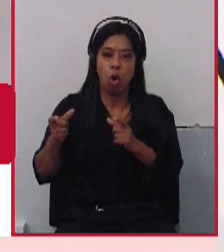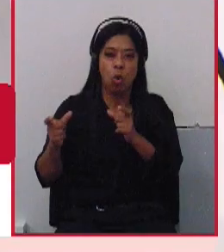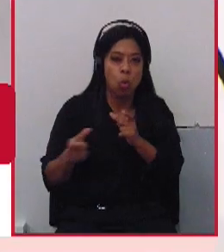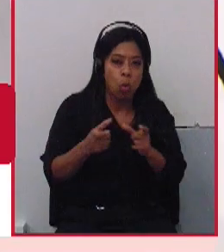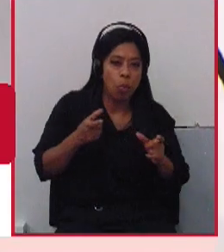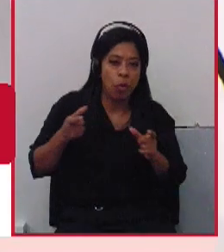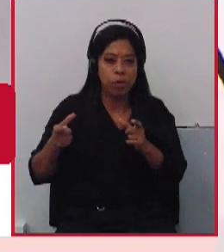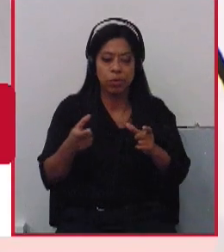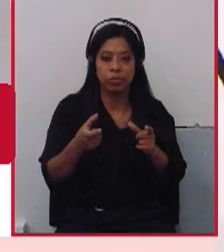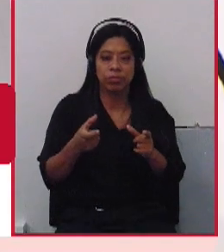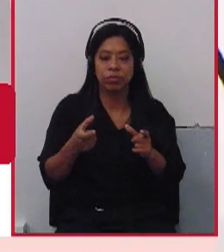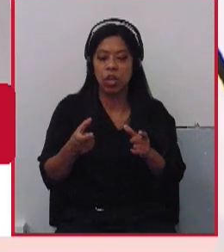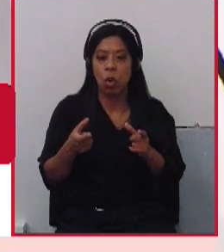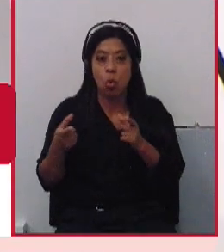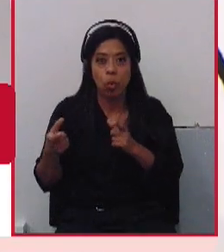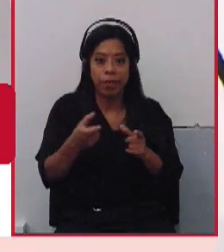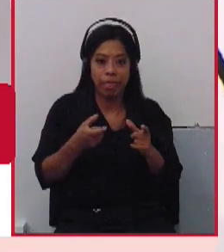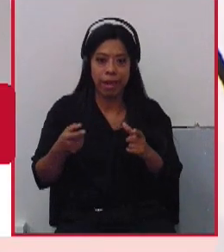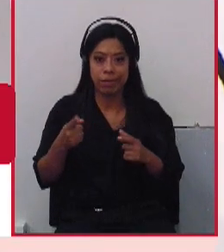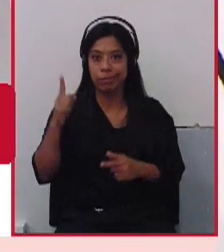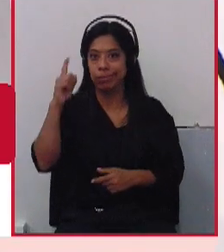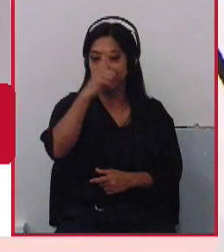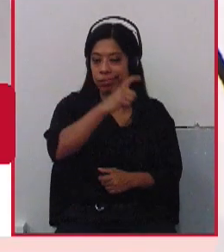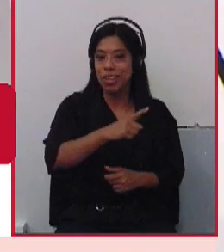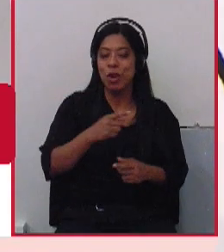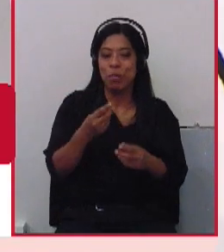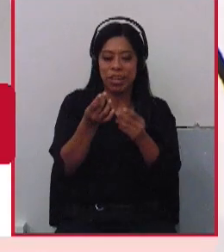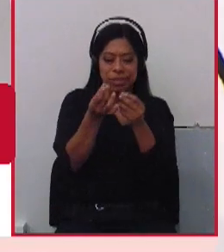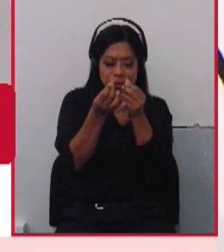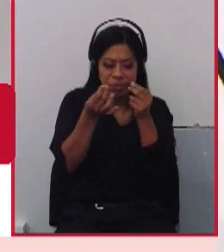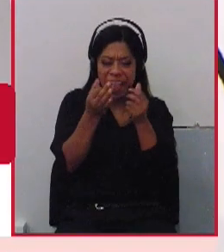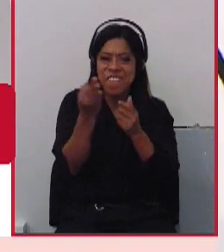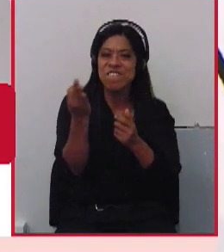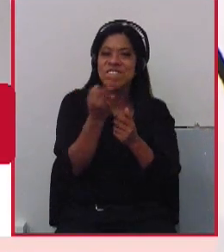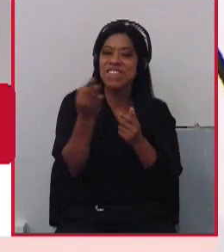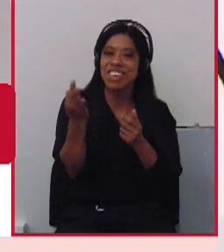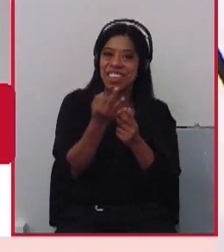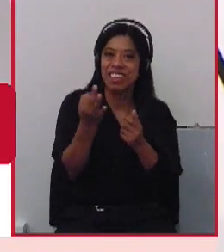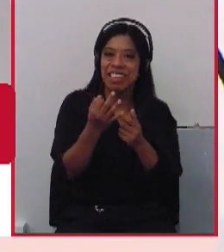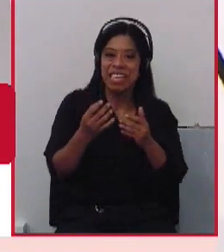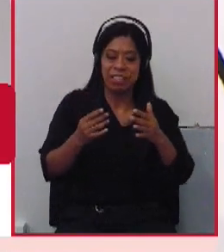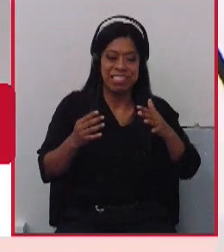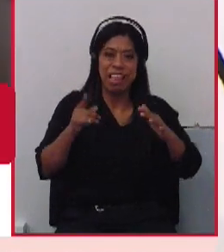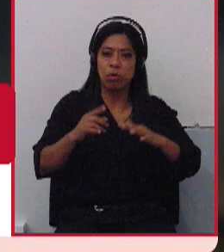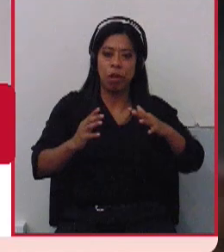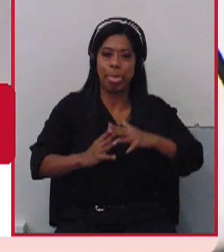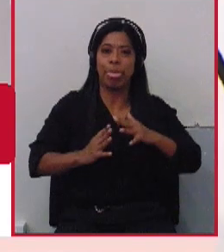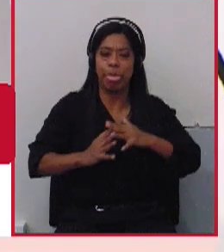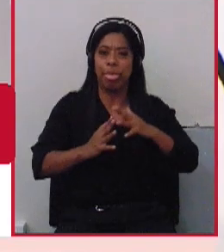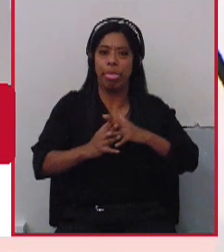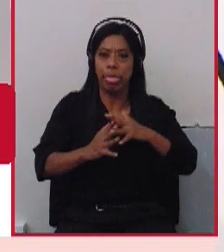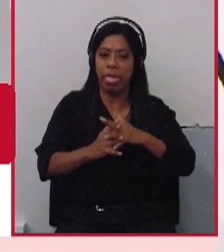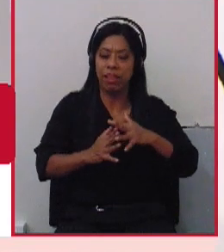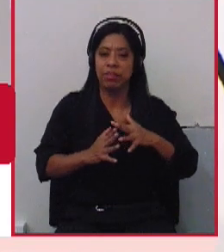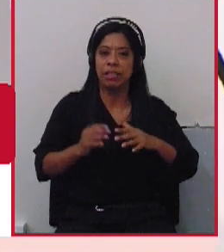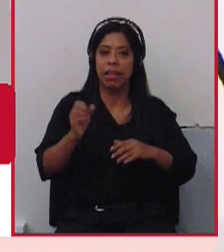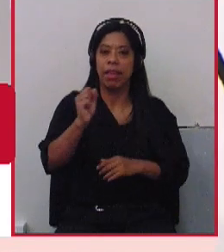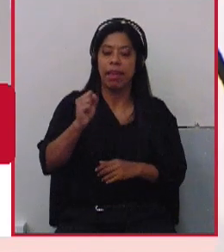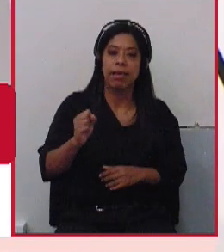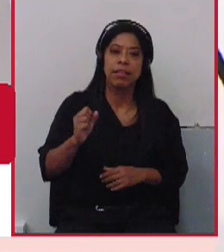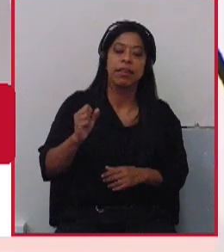los settlers, porque también eran los generadores de partículas ultrafinas, y eso obstruían los